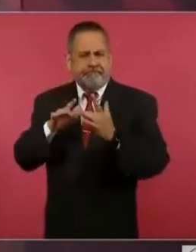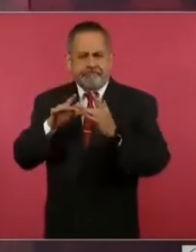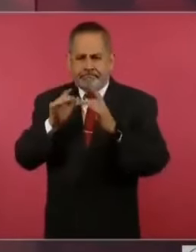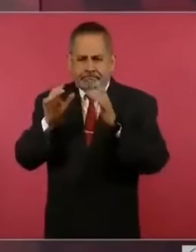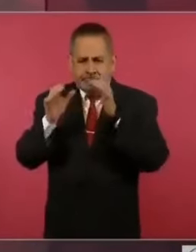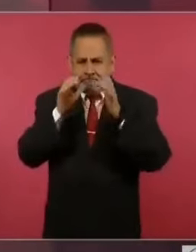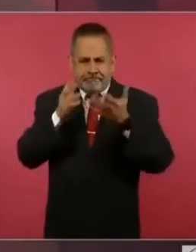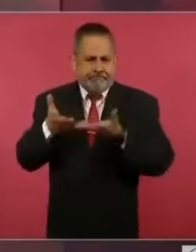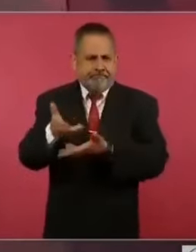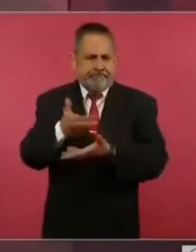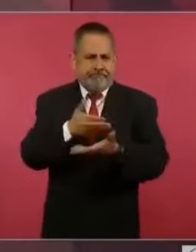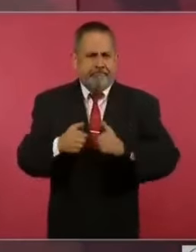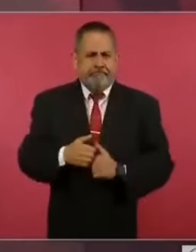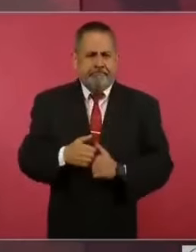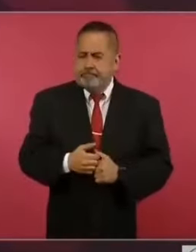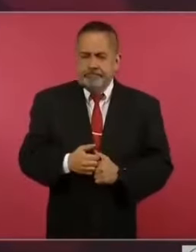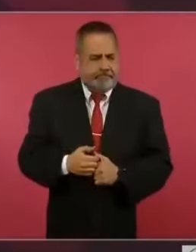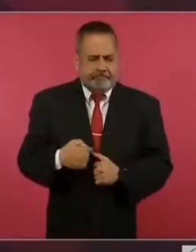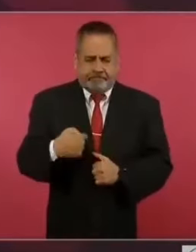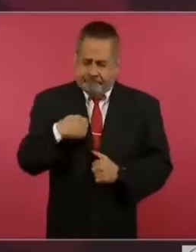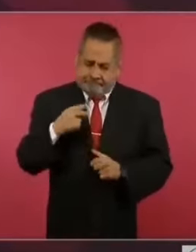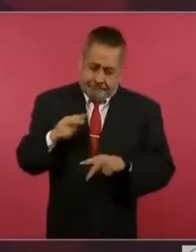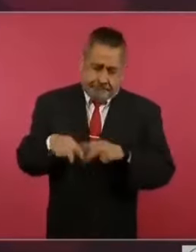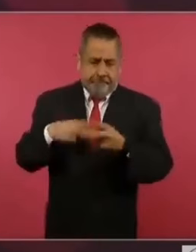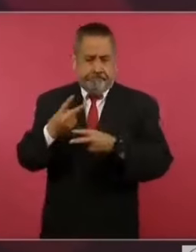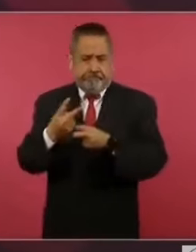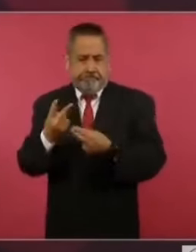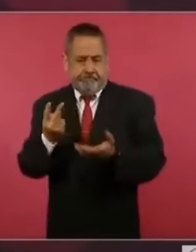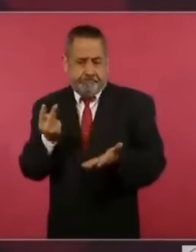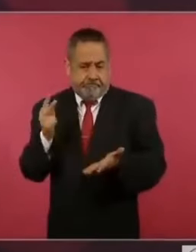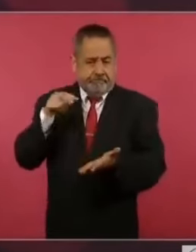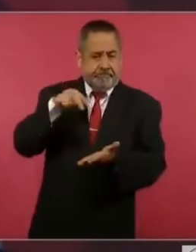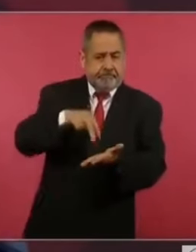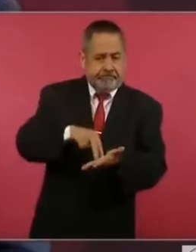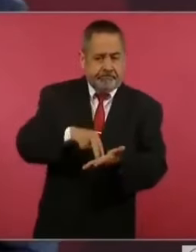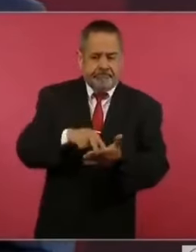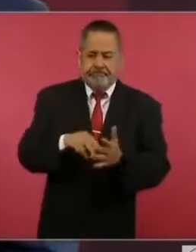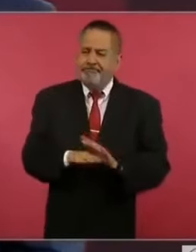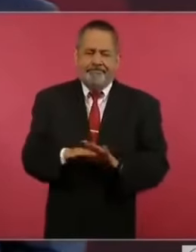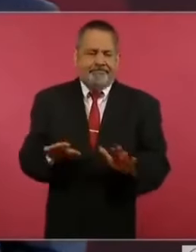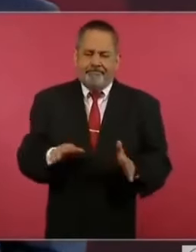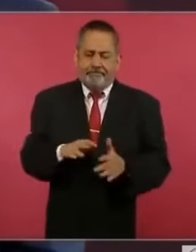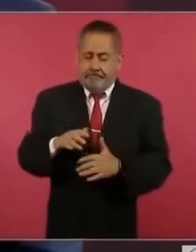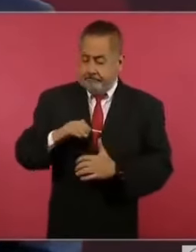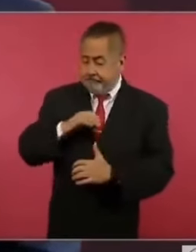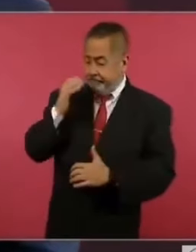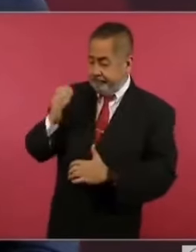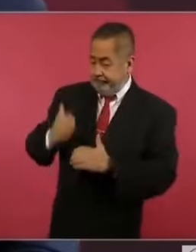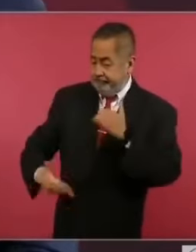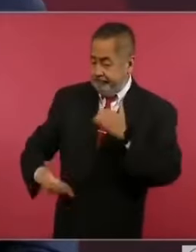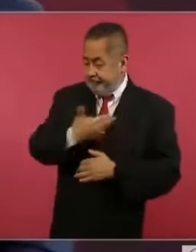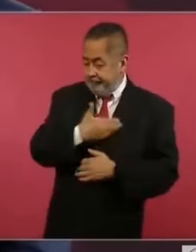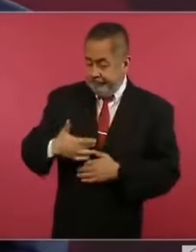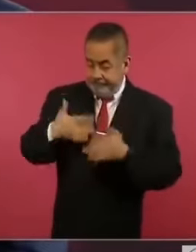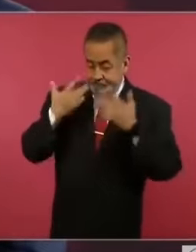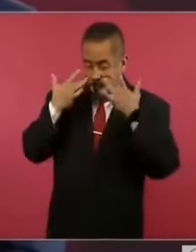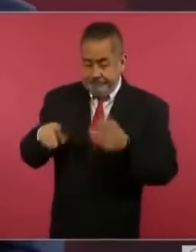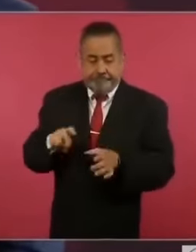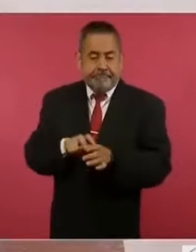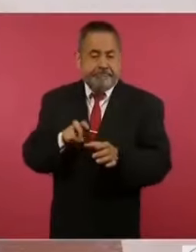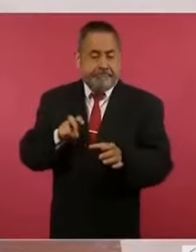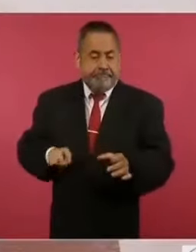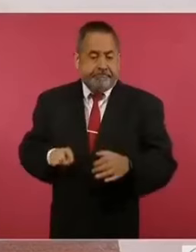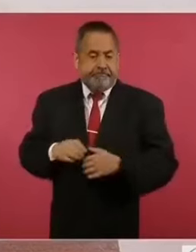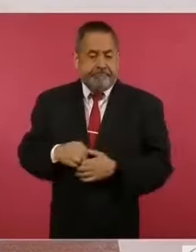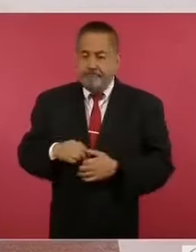comunicando yo no voy a participar en Ninguna actividad política no voy a asistir